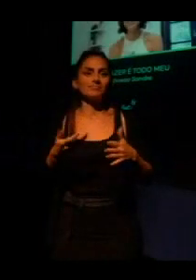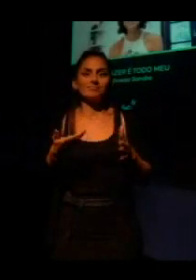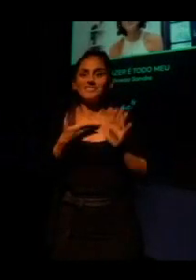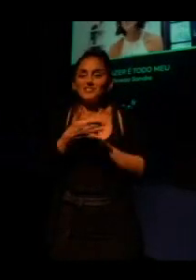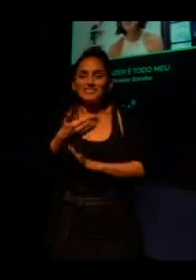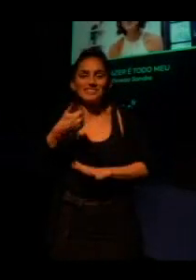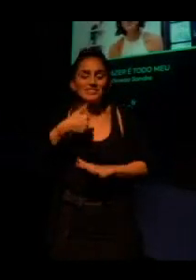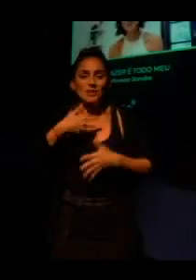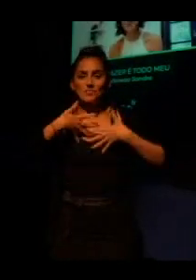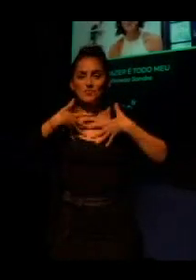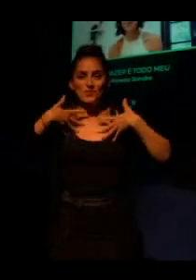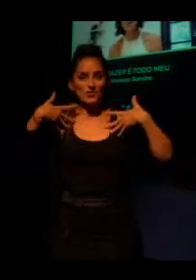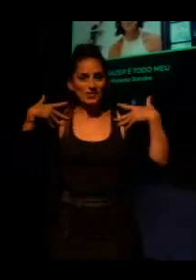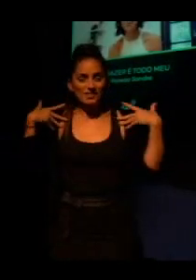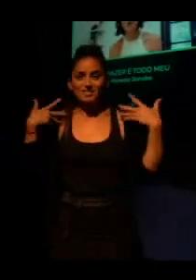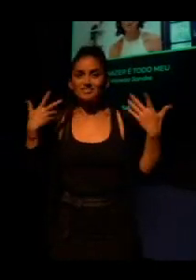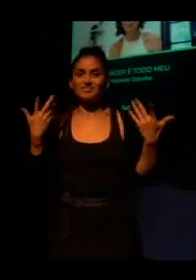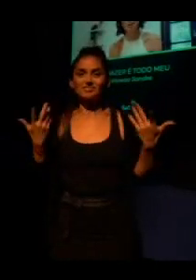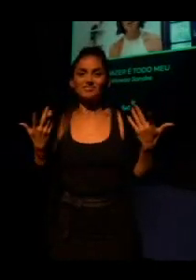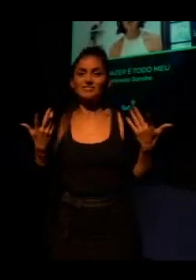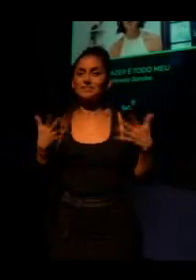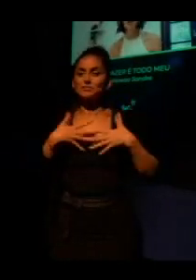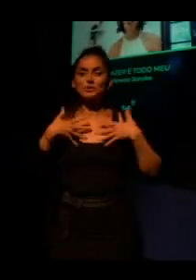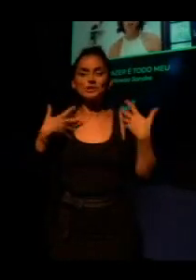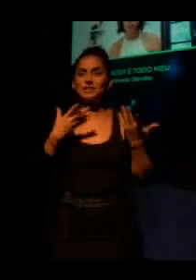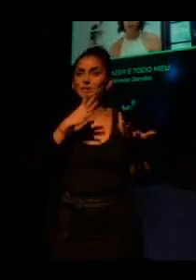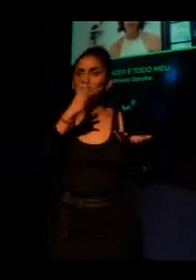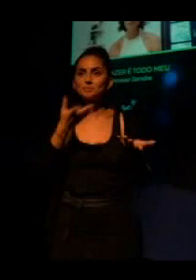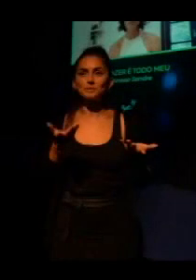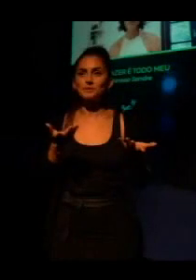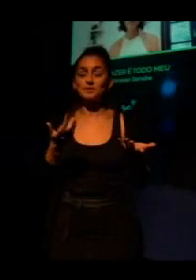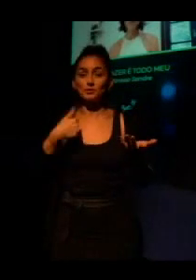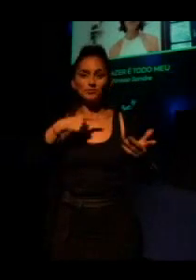Estoy muy, muy emocionada porque para mí, como directora,